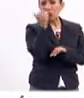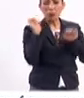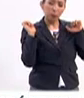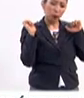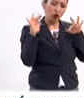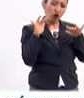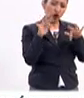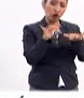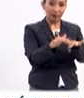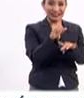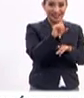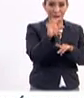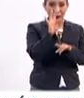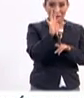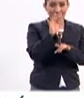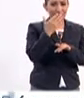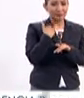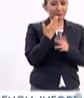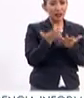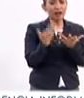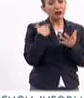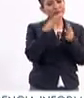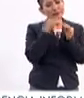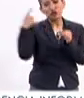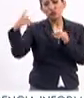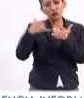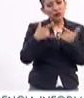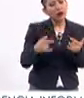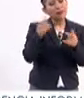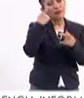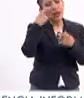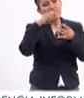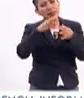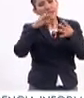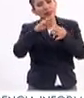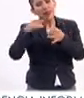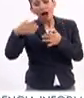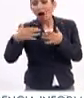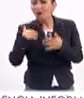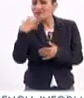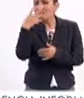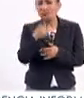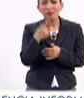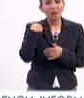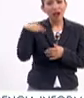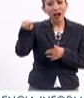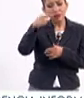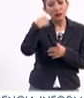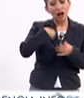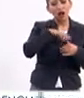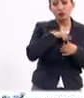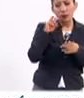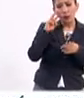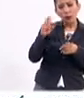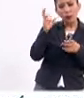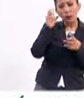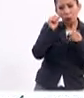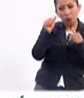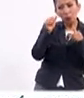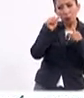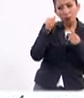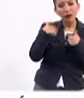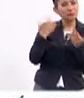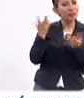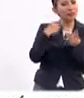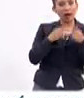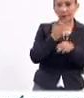alumnos, 140 maravillas, y nos contaron sus historias. Sí. Y fue muy lindo para ellos y para nosotros escuchar.